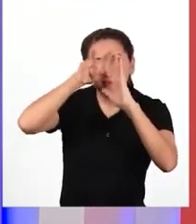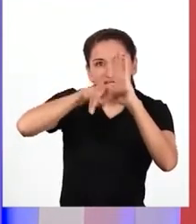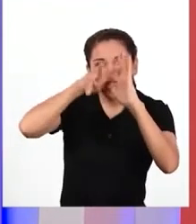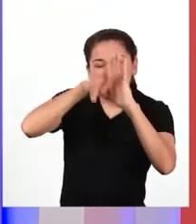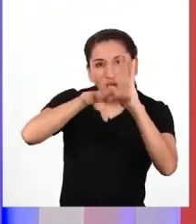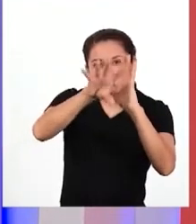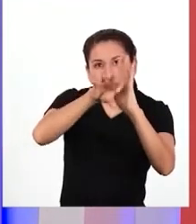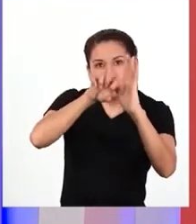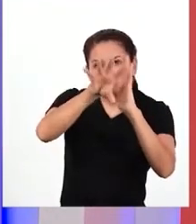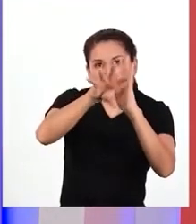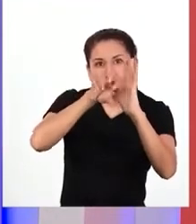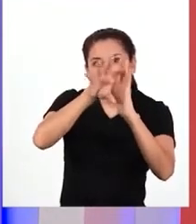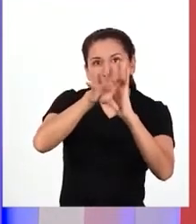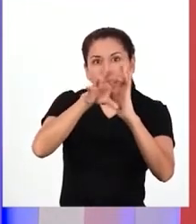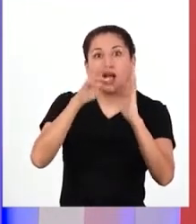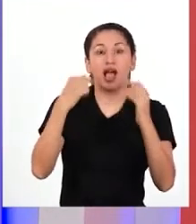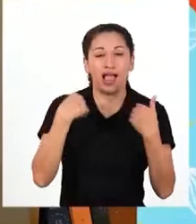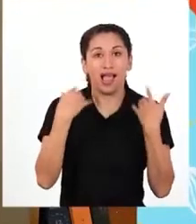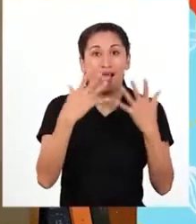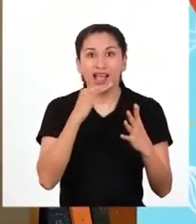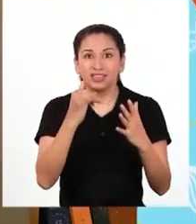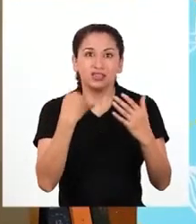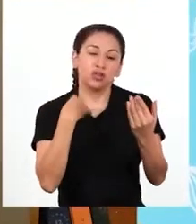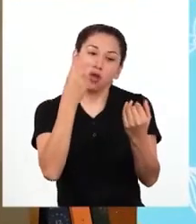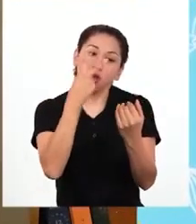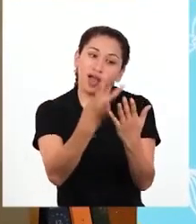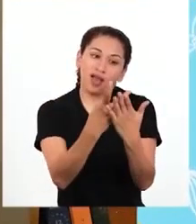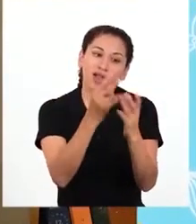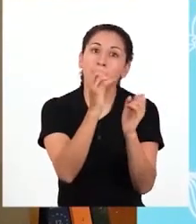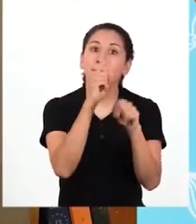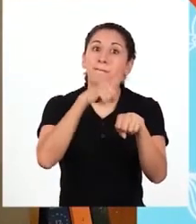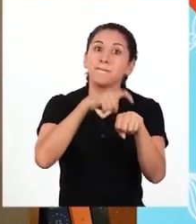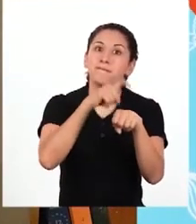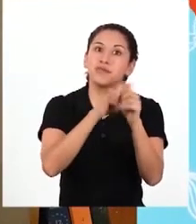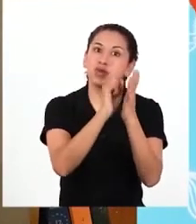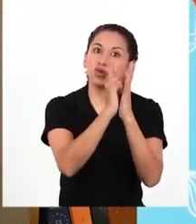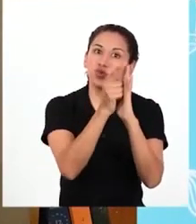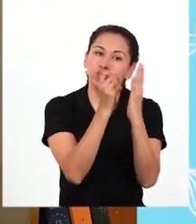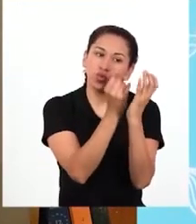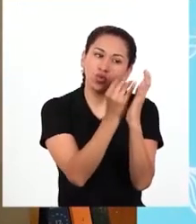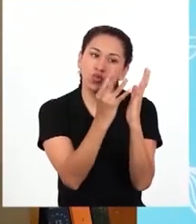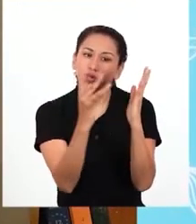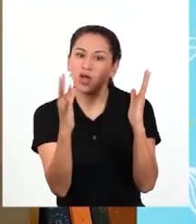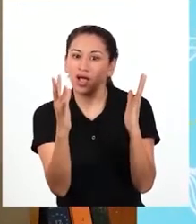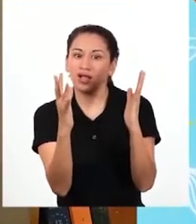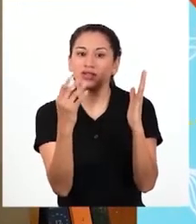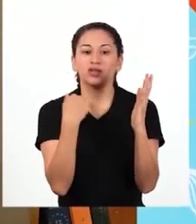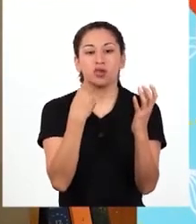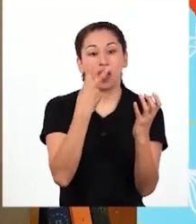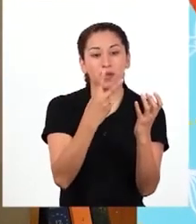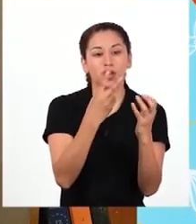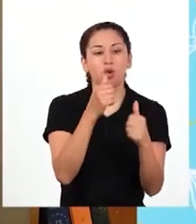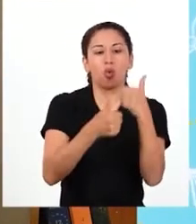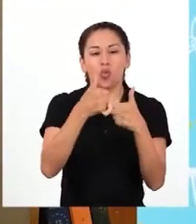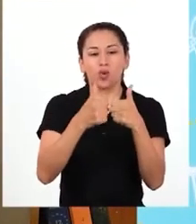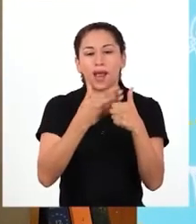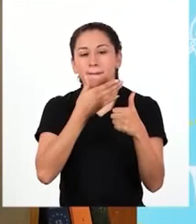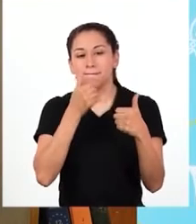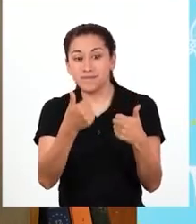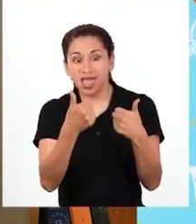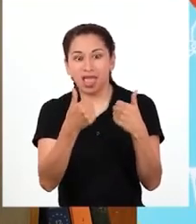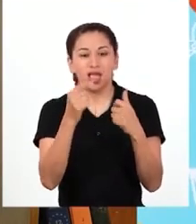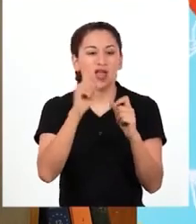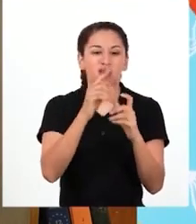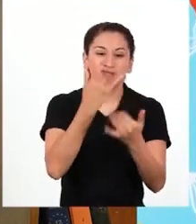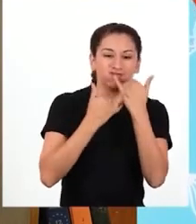tiempo que nos toma y lo que debemos corregir. Excelente, Rodrigo. Además, ese ejercicio también podría